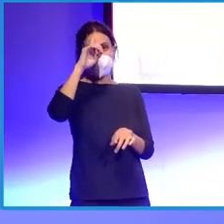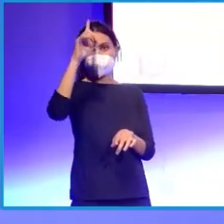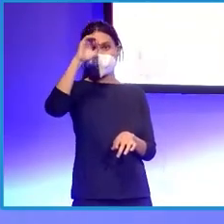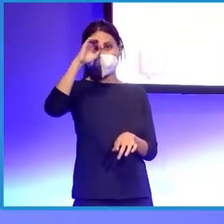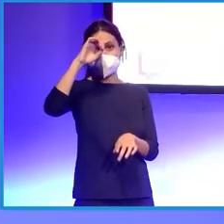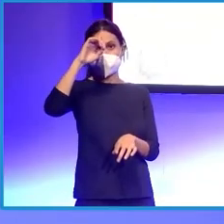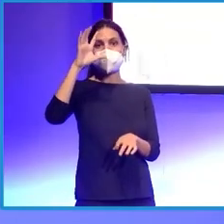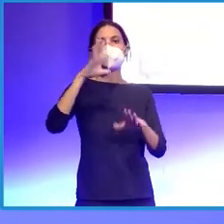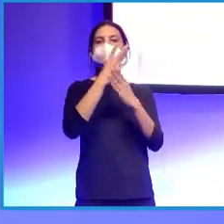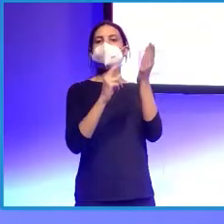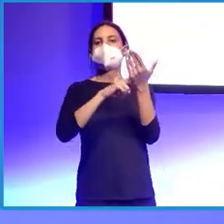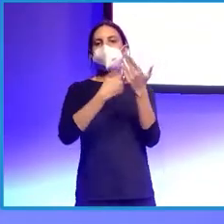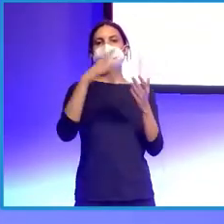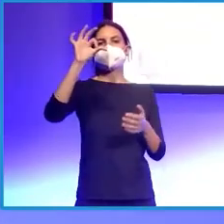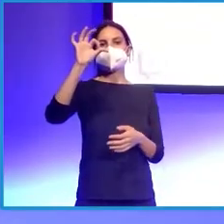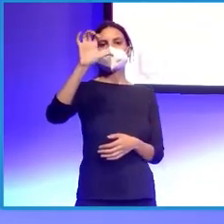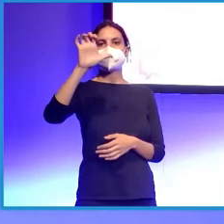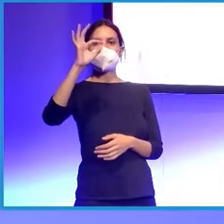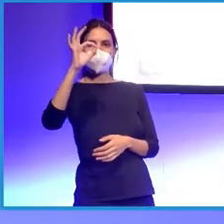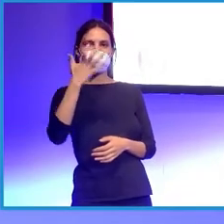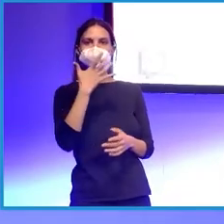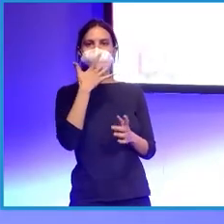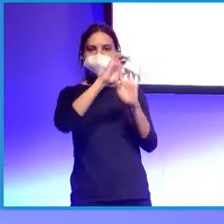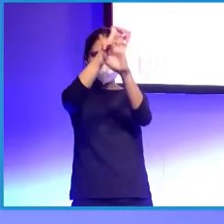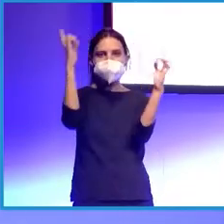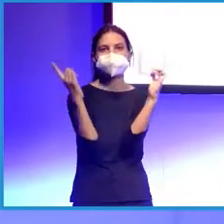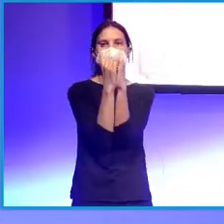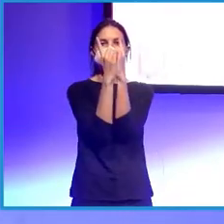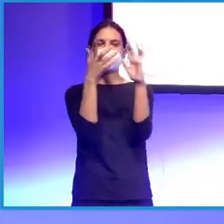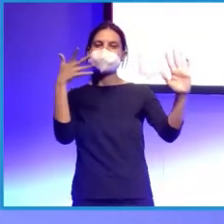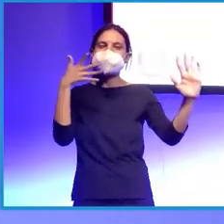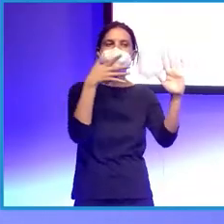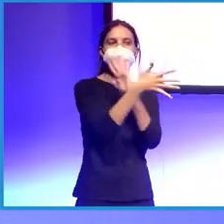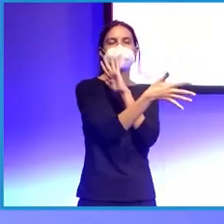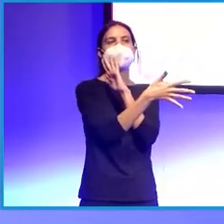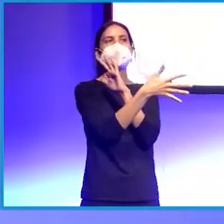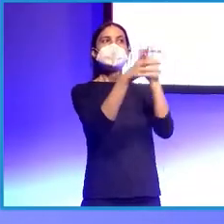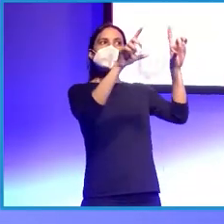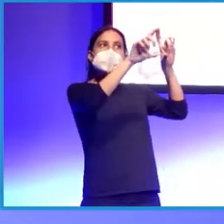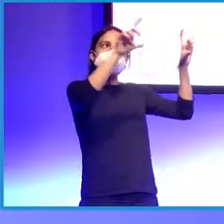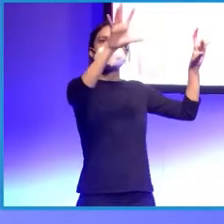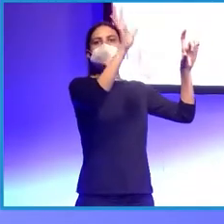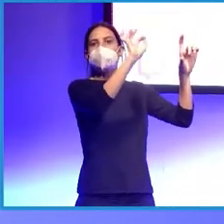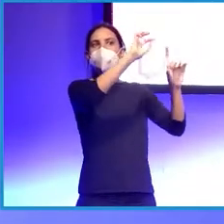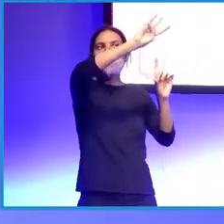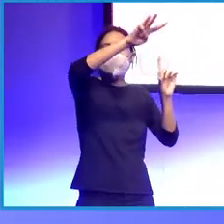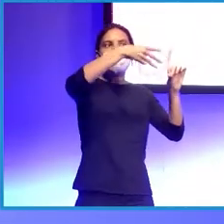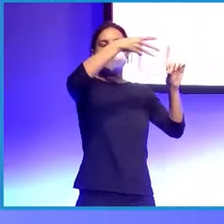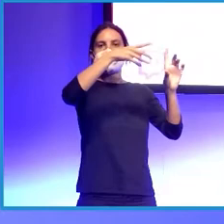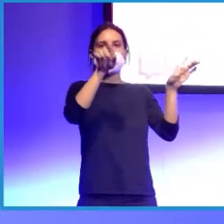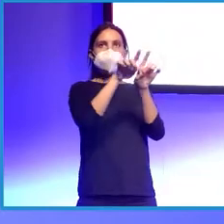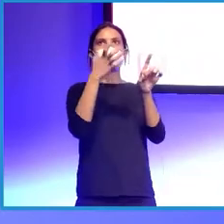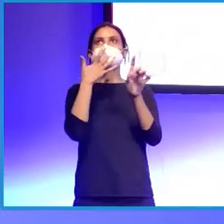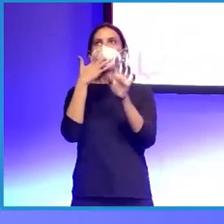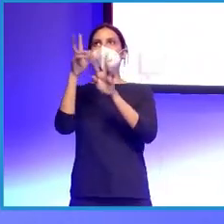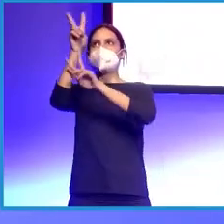reduciéndolo al lo más corto no a lo más pequeño es conseguir que una empresa conseguir que una web aparezcan los primeros puestos